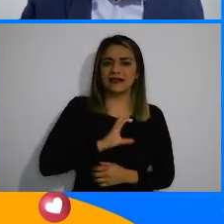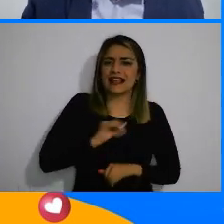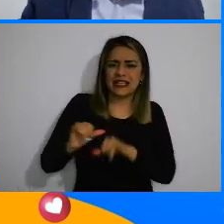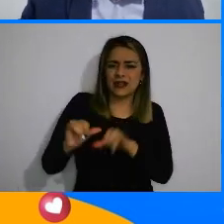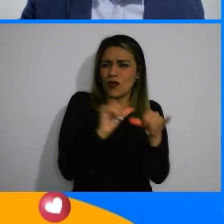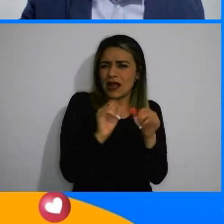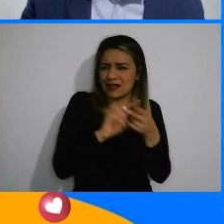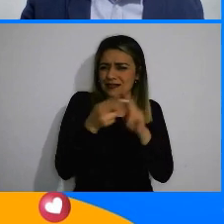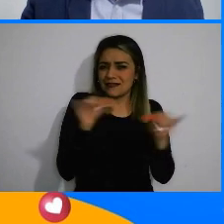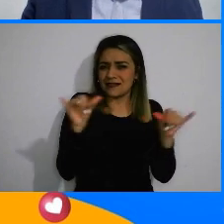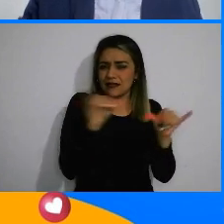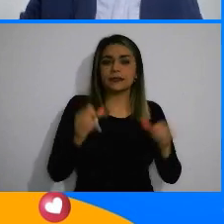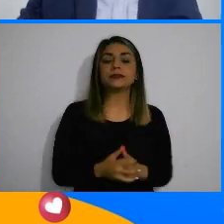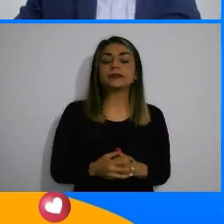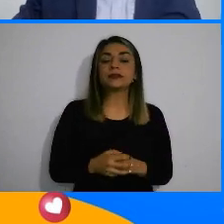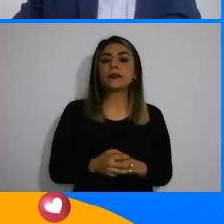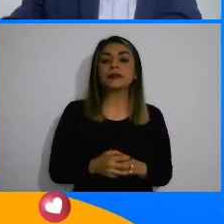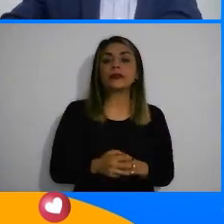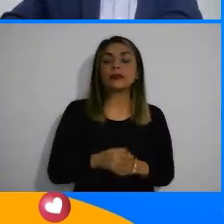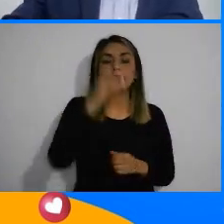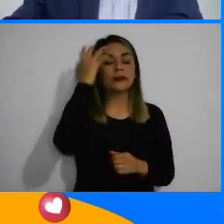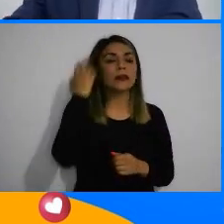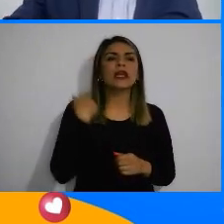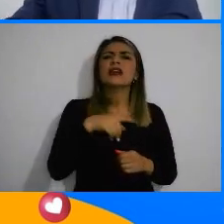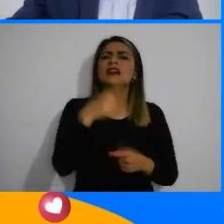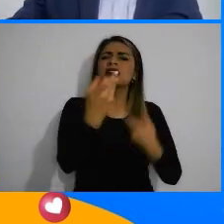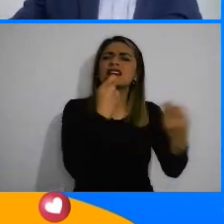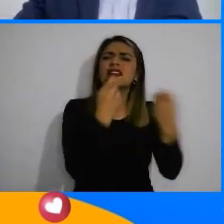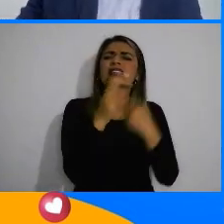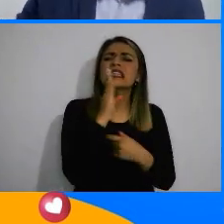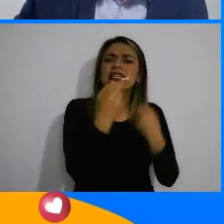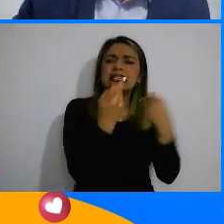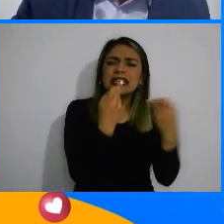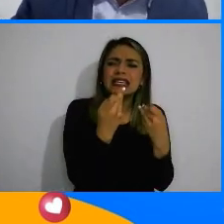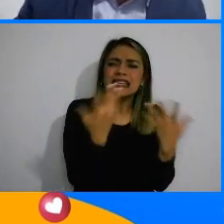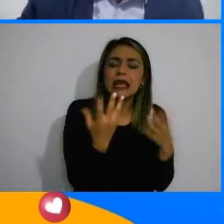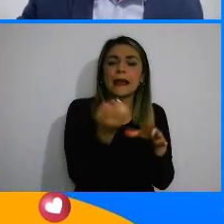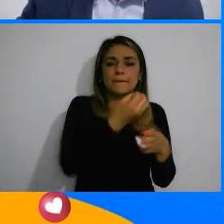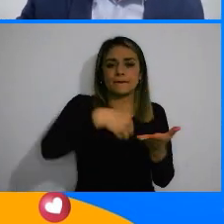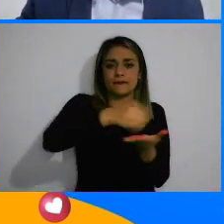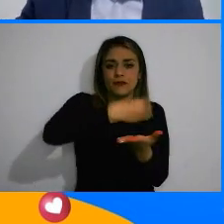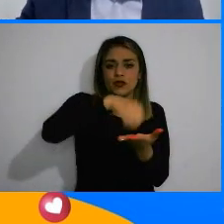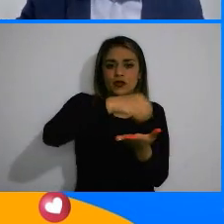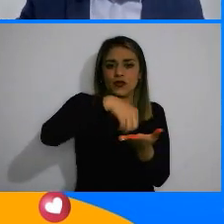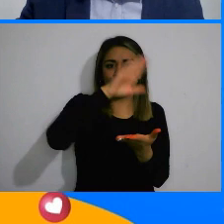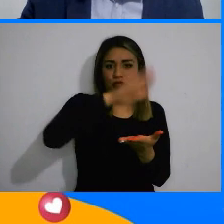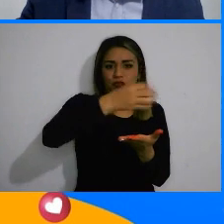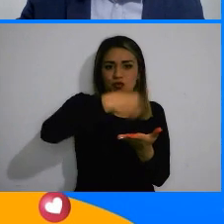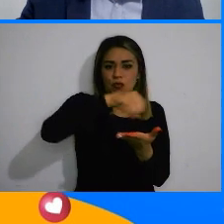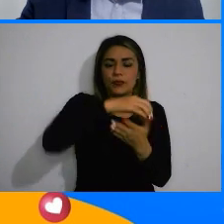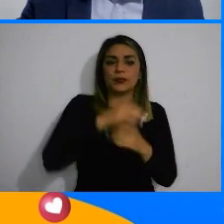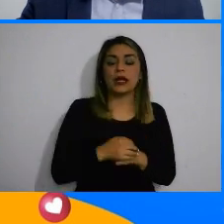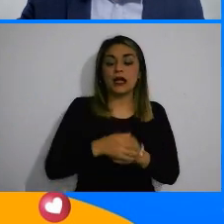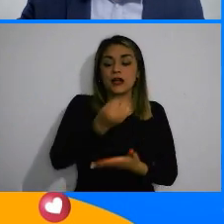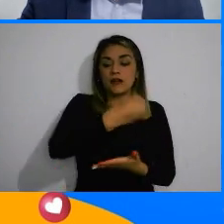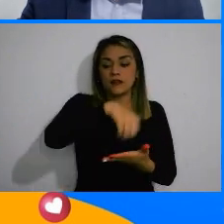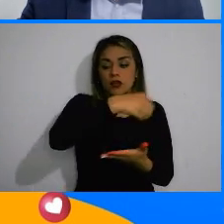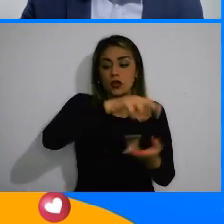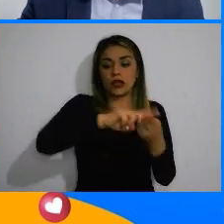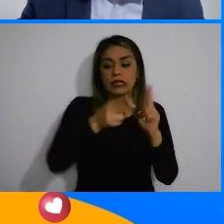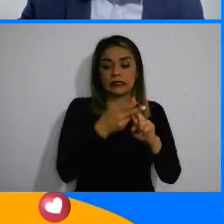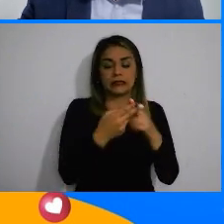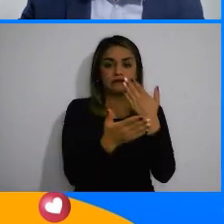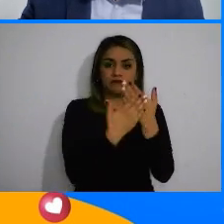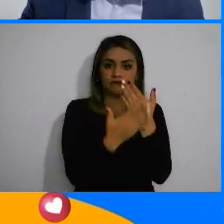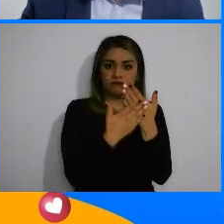¿sí? ¿Quién nos explica eso? La biología. La biología nos enseña, nos indica